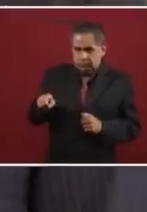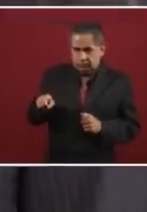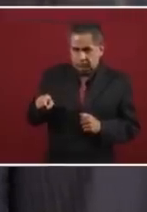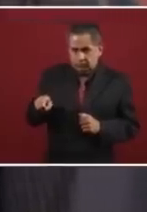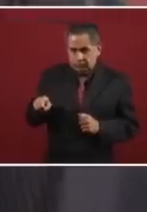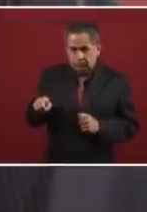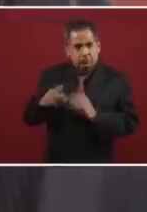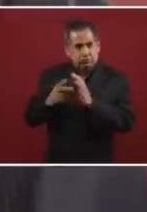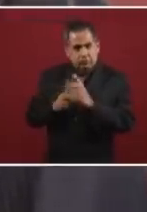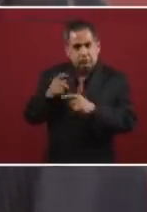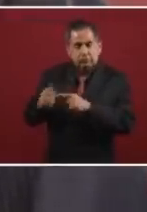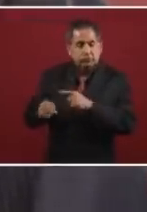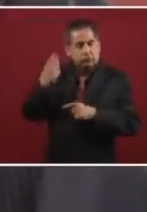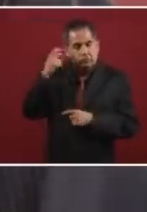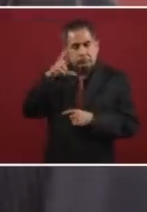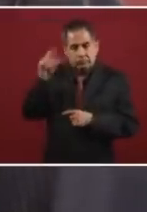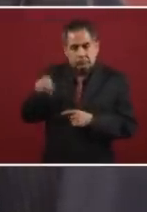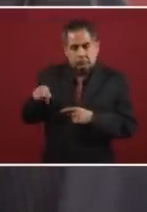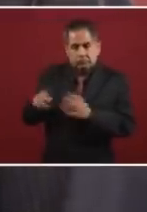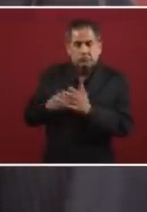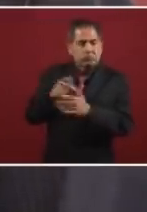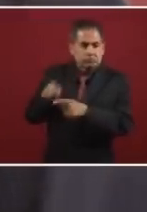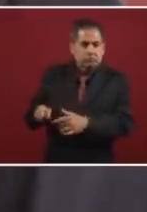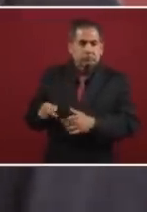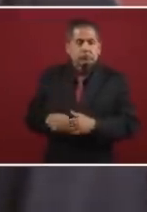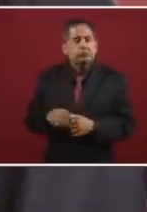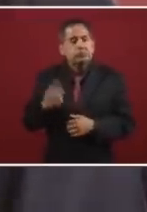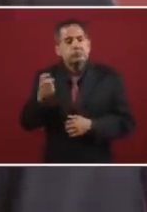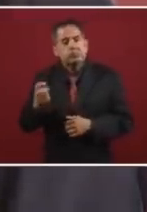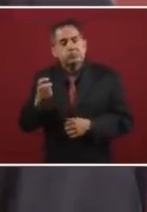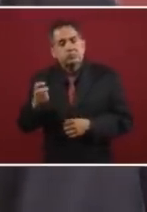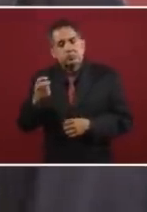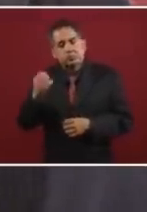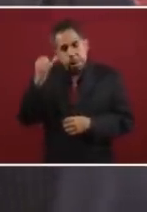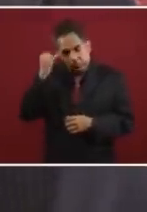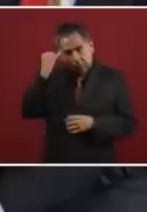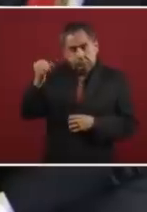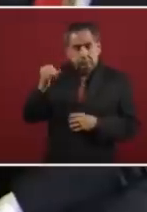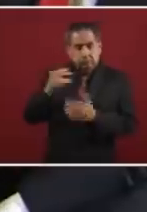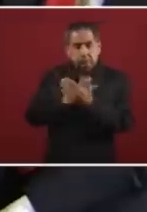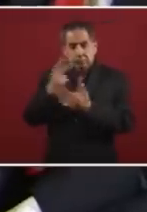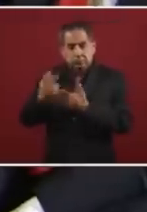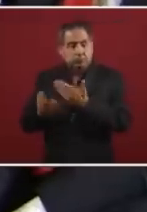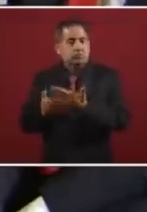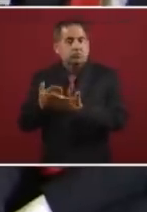de nuevo a quintana roo ese es el propósito